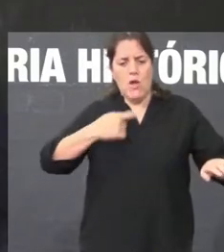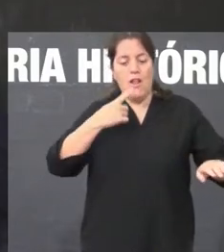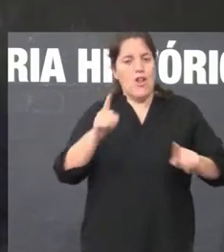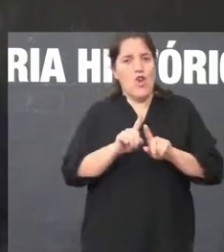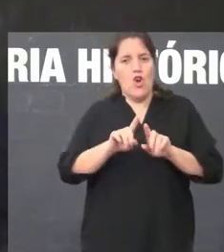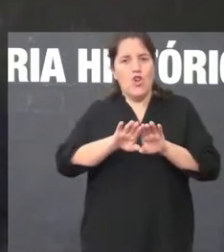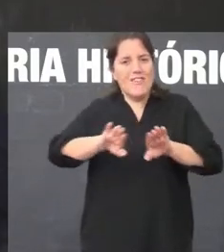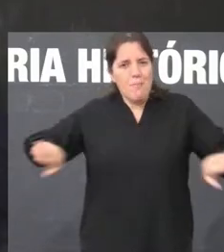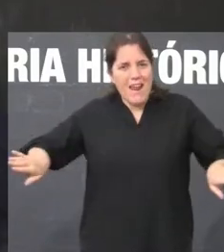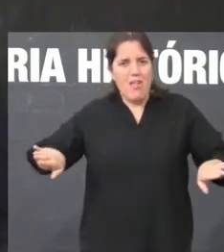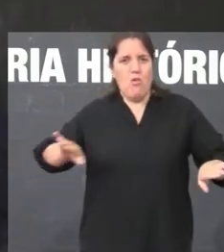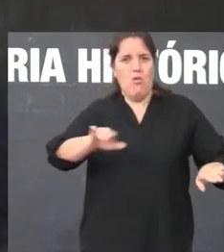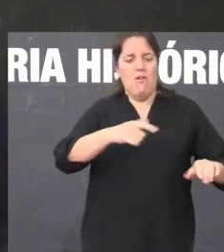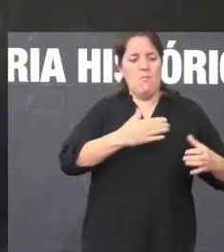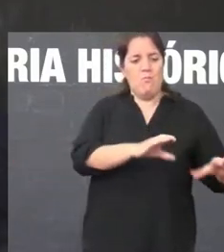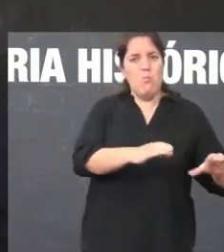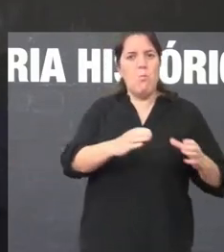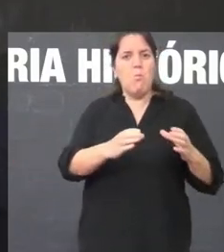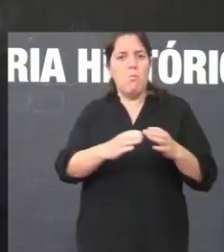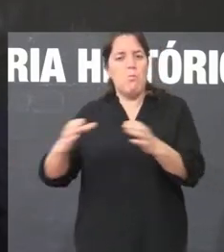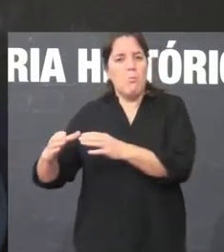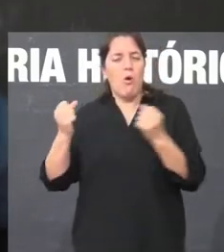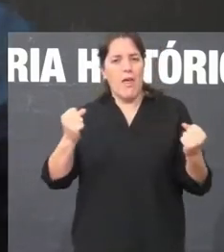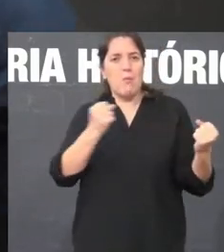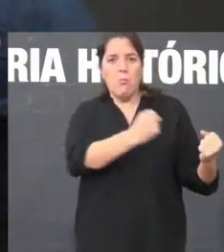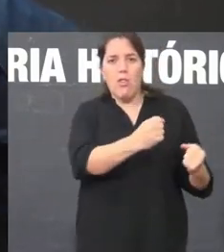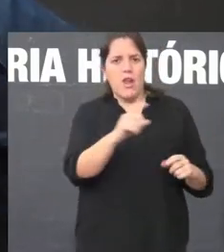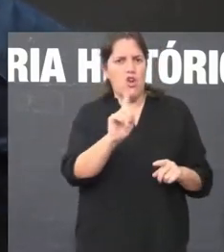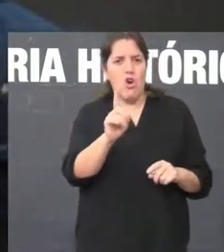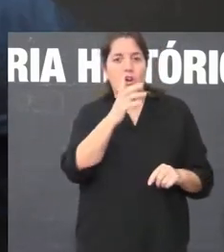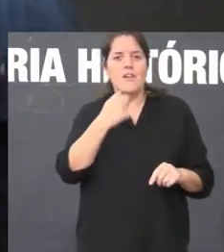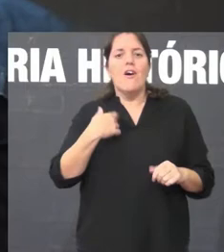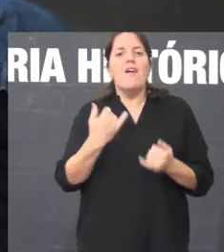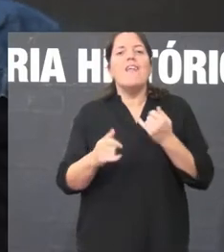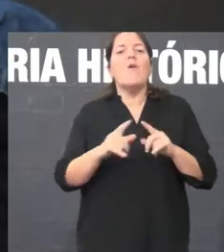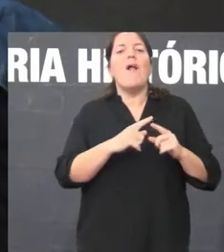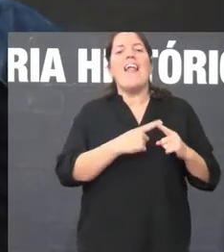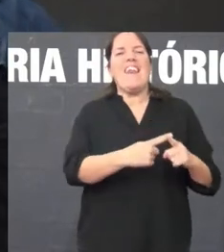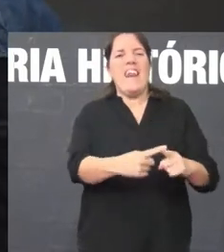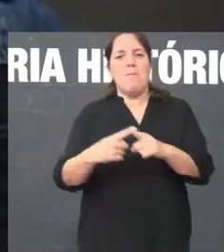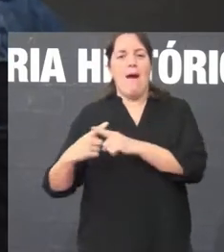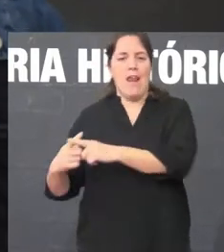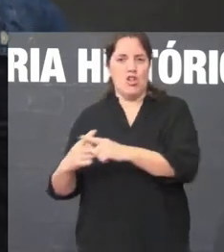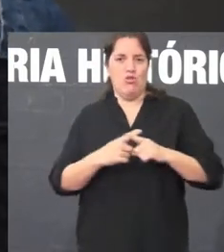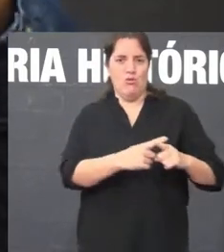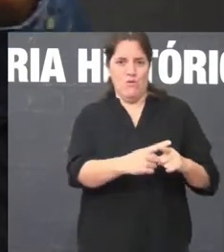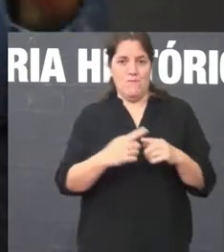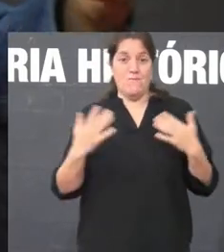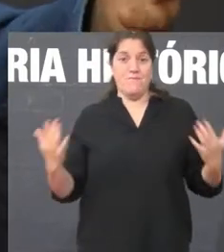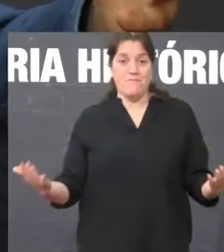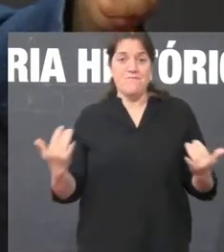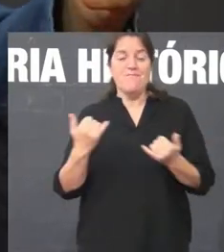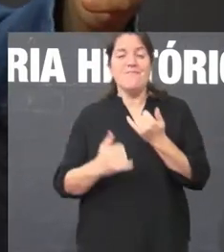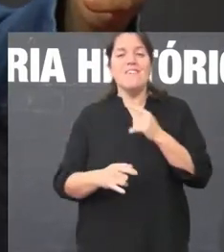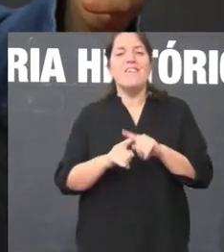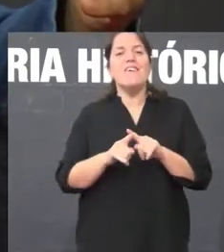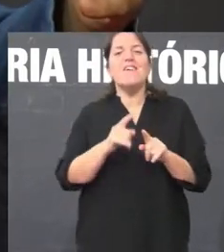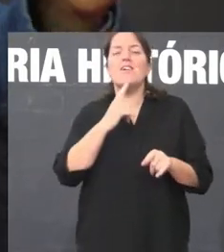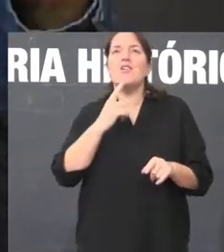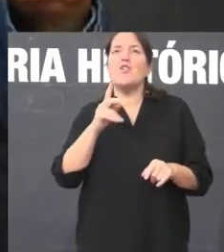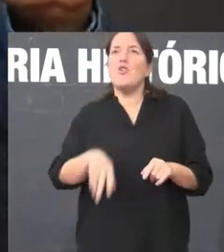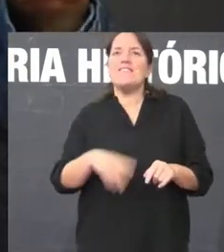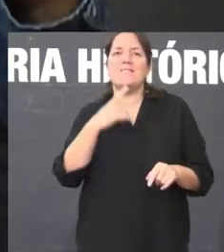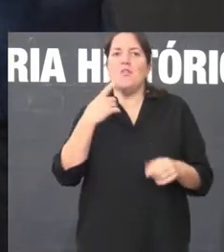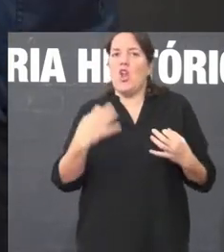poderes. Y este reparto de poderes es lo que permite que seamos una anomalía.